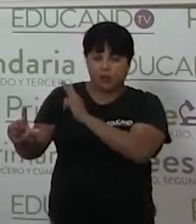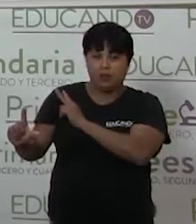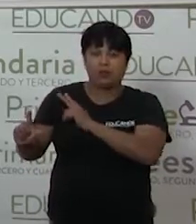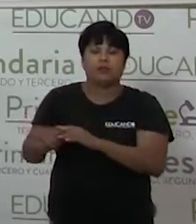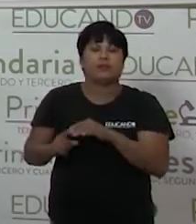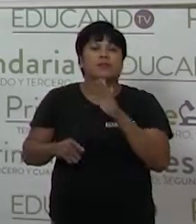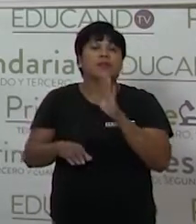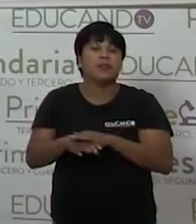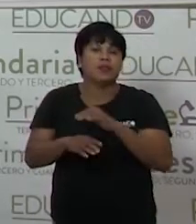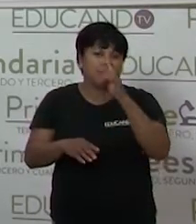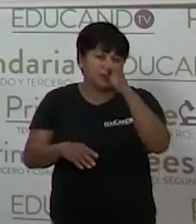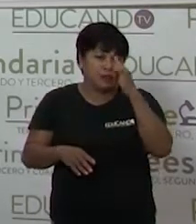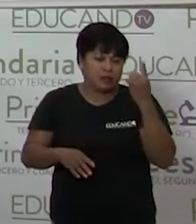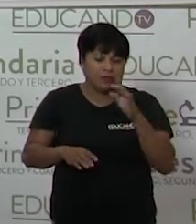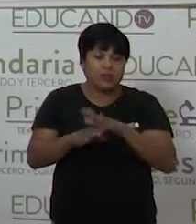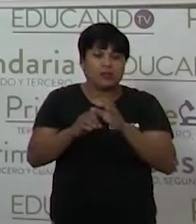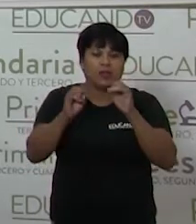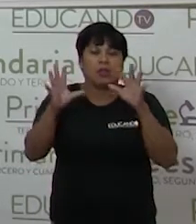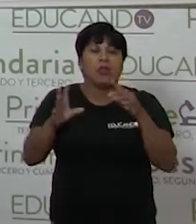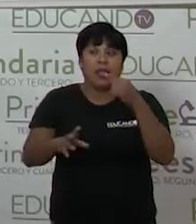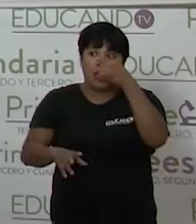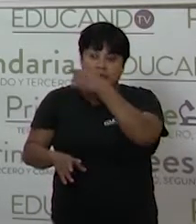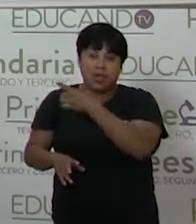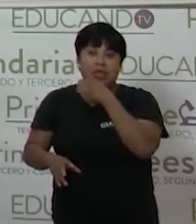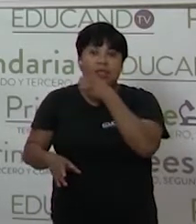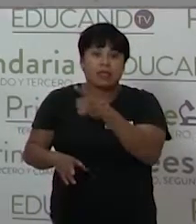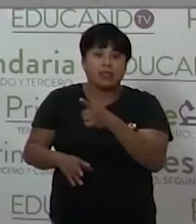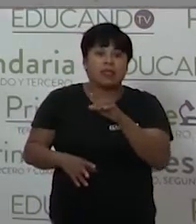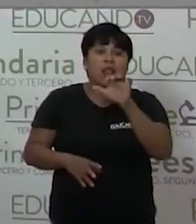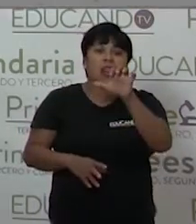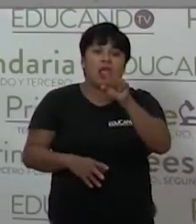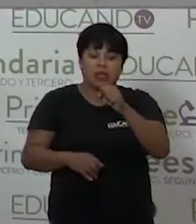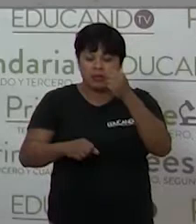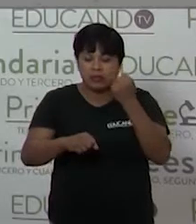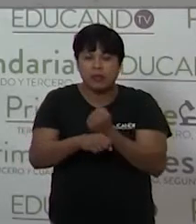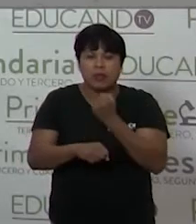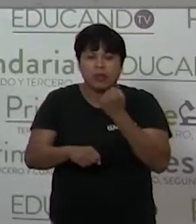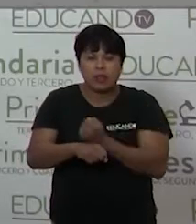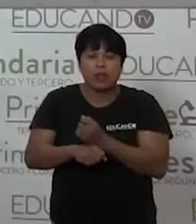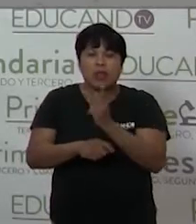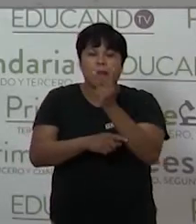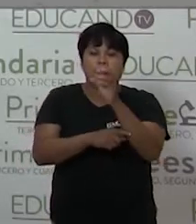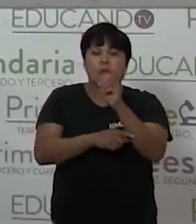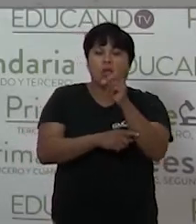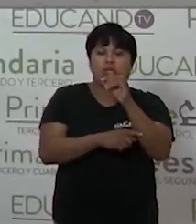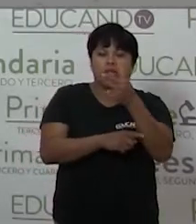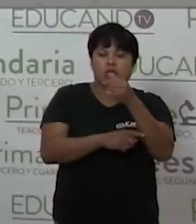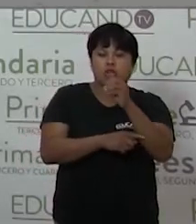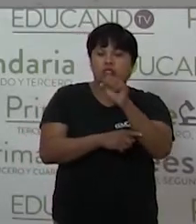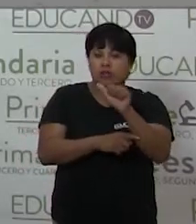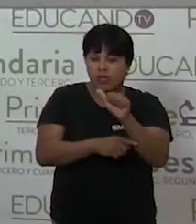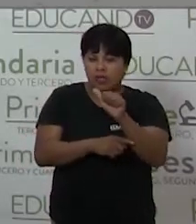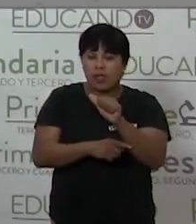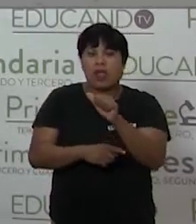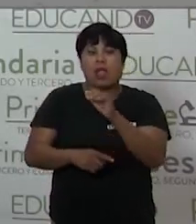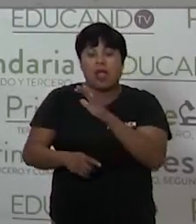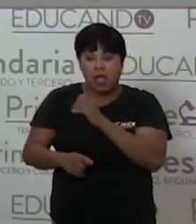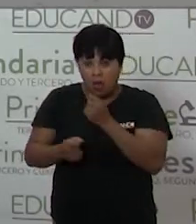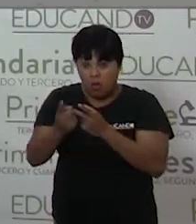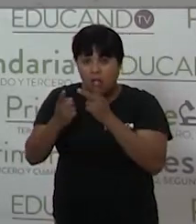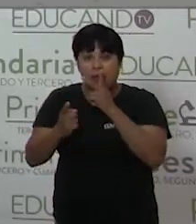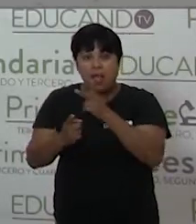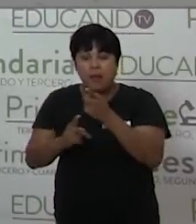vea más claro ahí dice la zapatera prodigiosa' alguna palabra